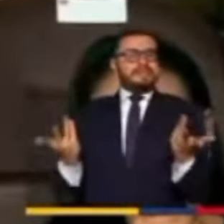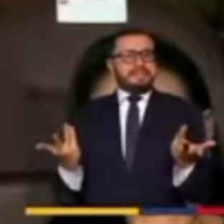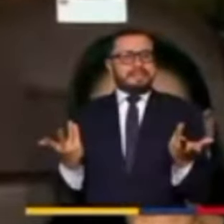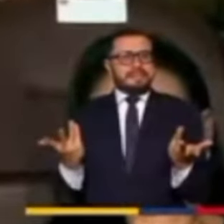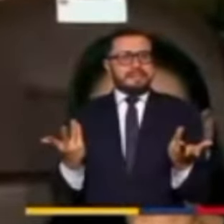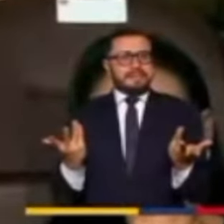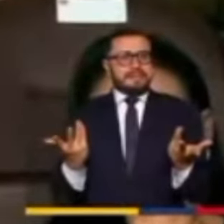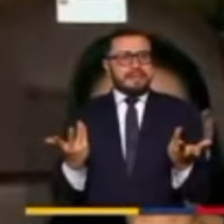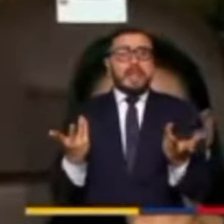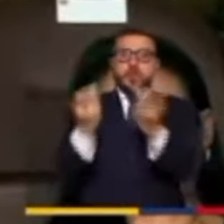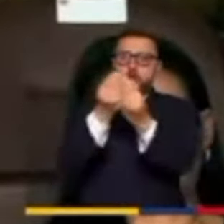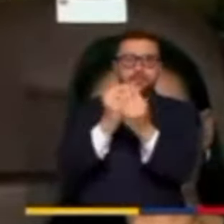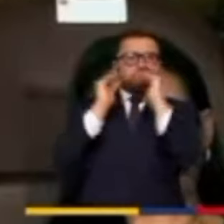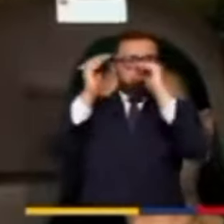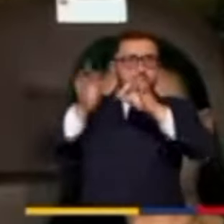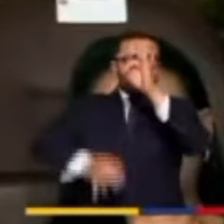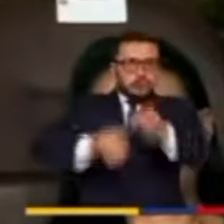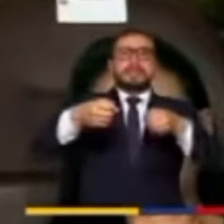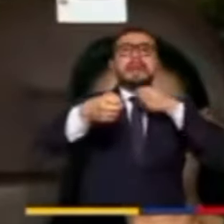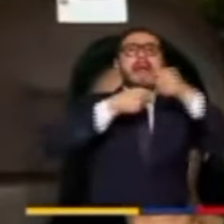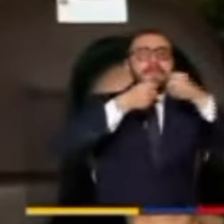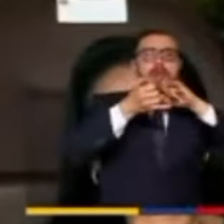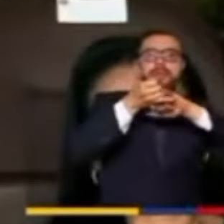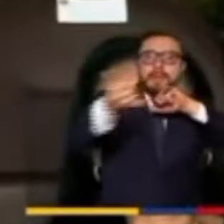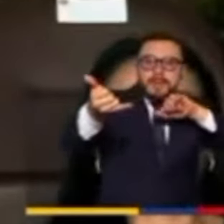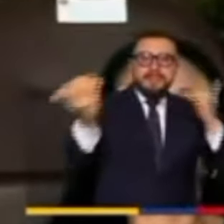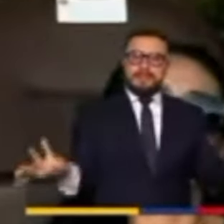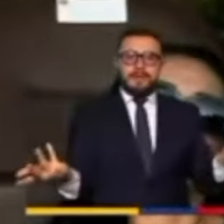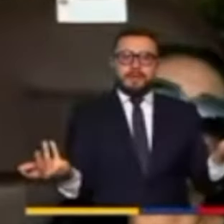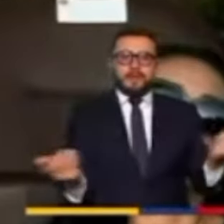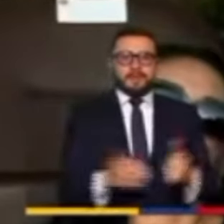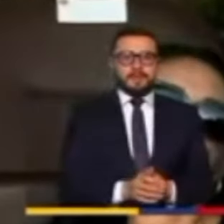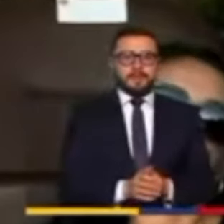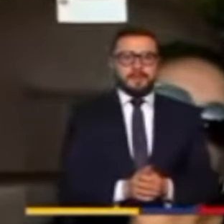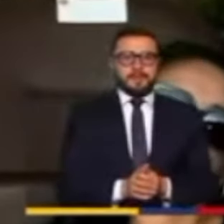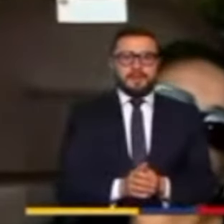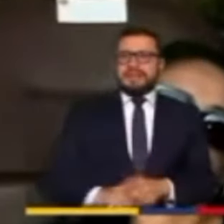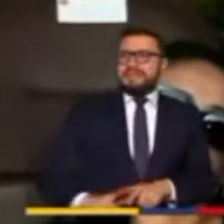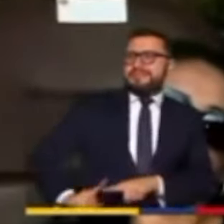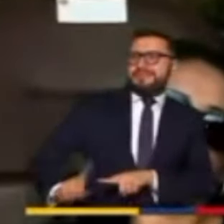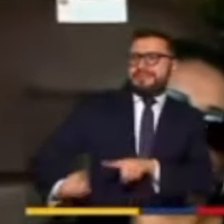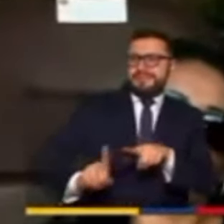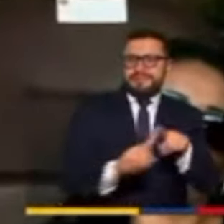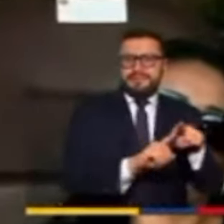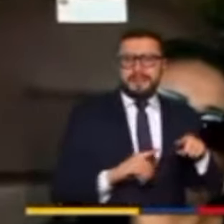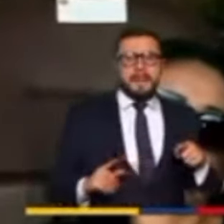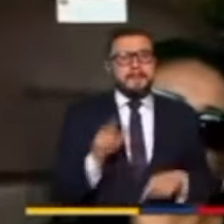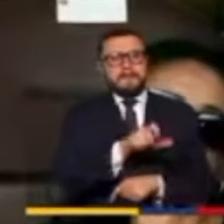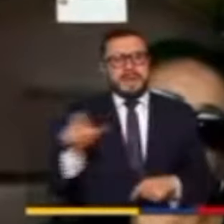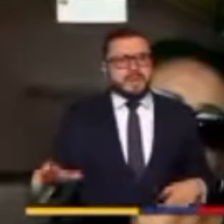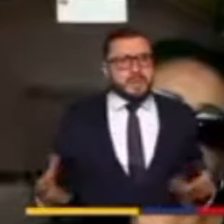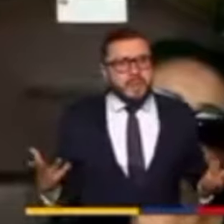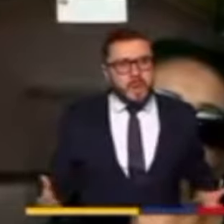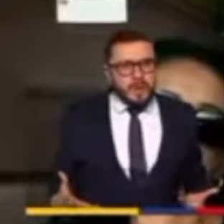Corte Suprema de Justicia, de periodistas independientes de Colombia y otras muchas personas.